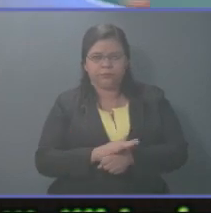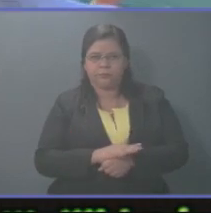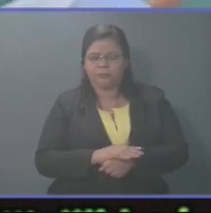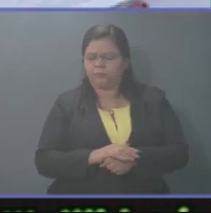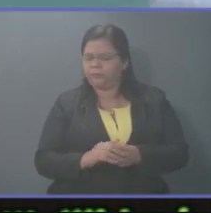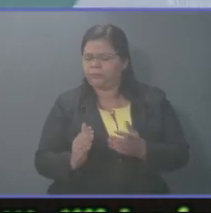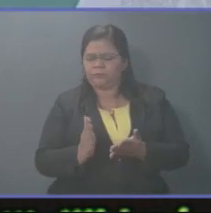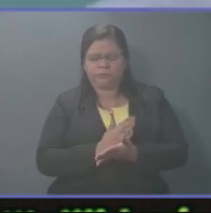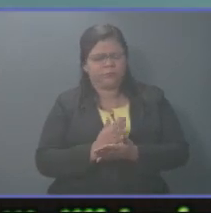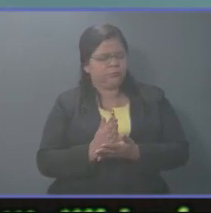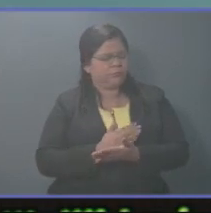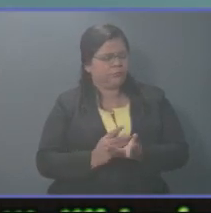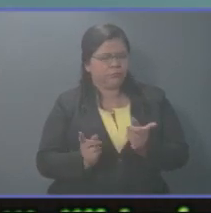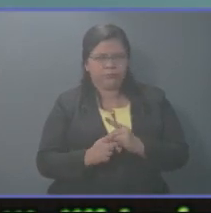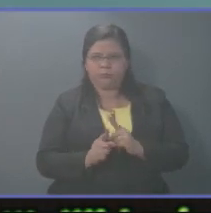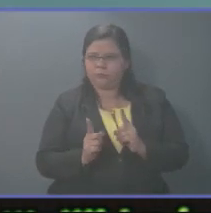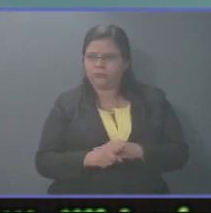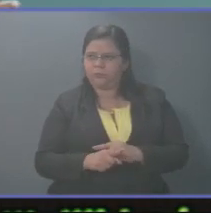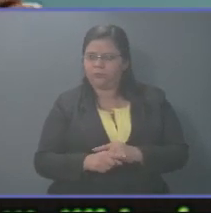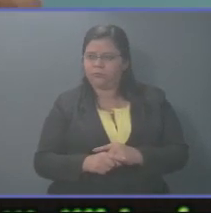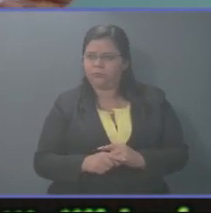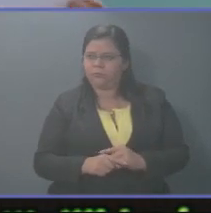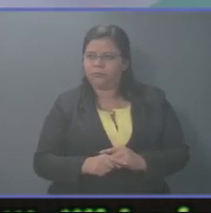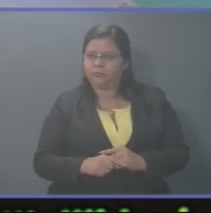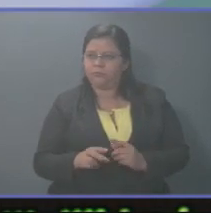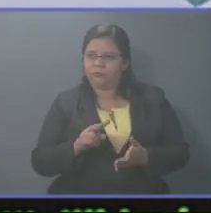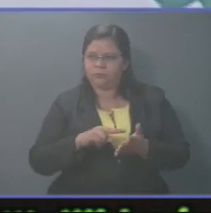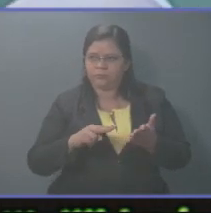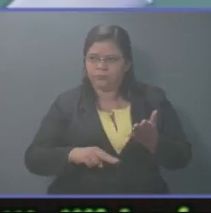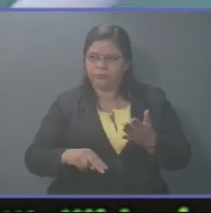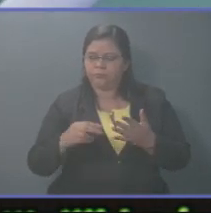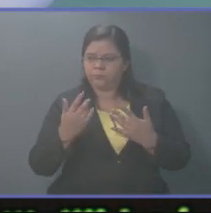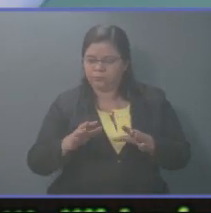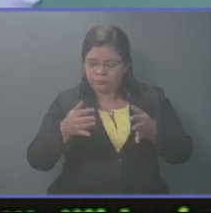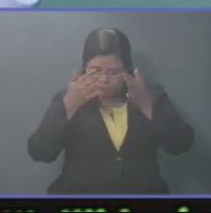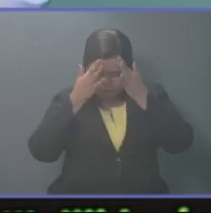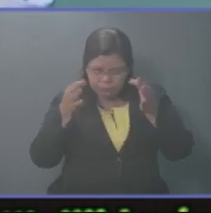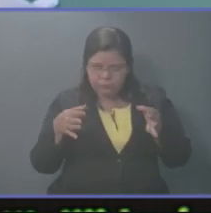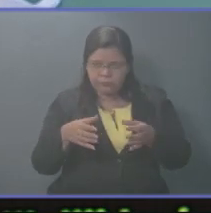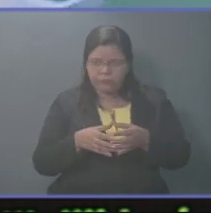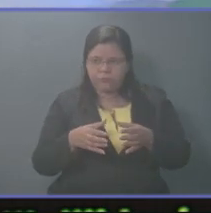variación alguna. Leído el dictamen, presidente.